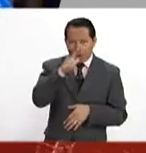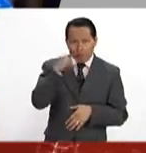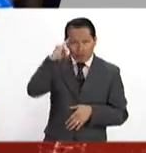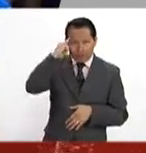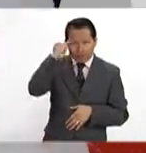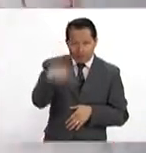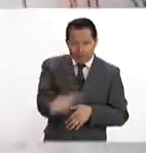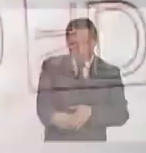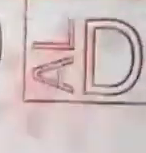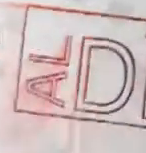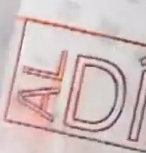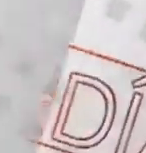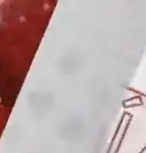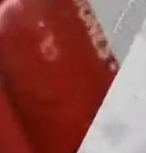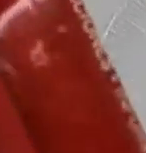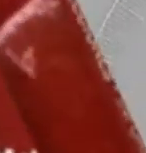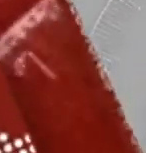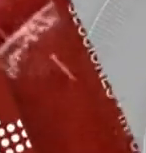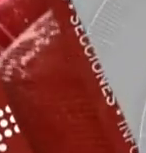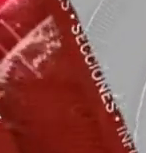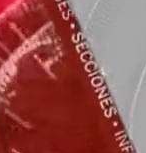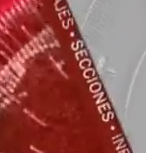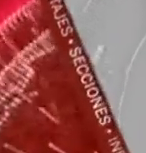este país.